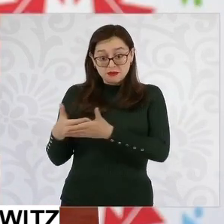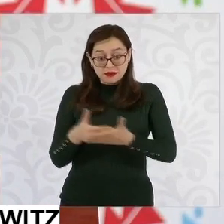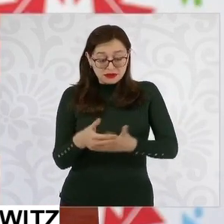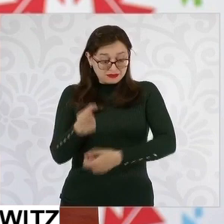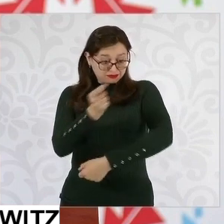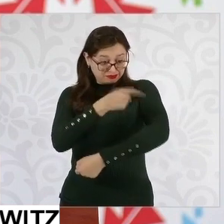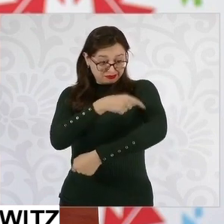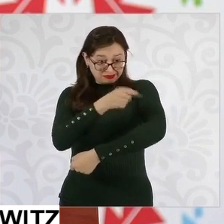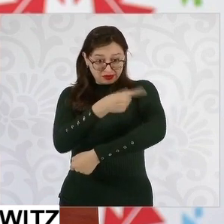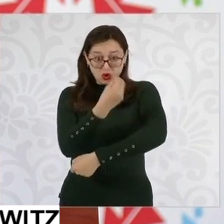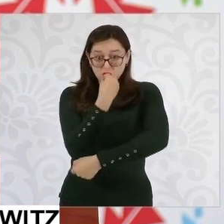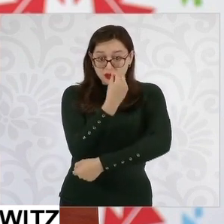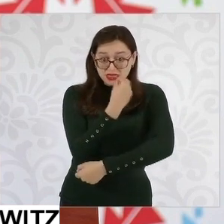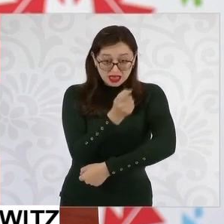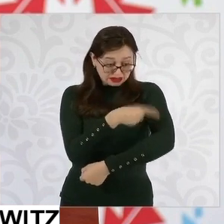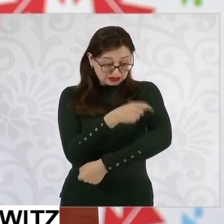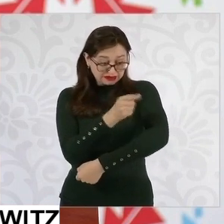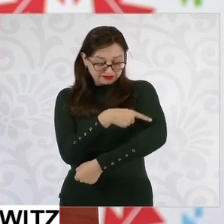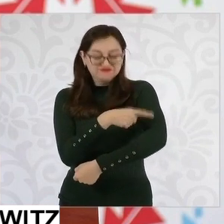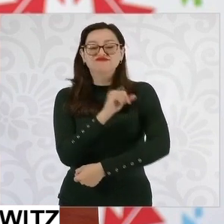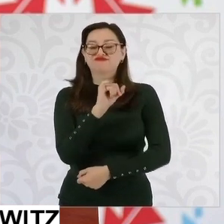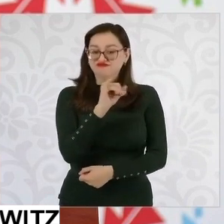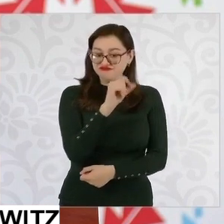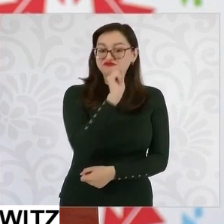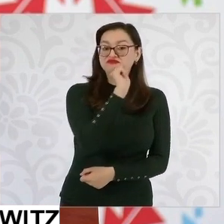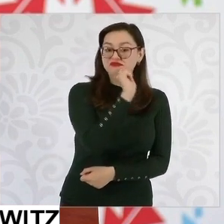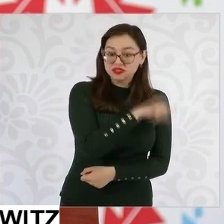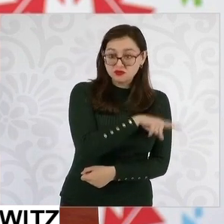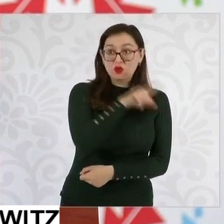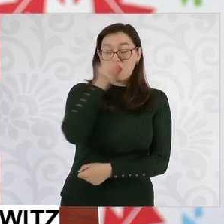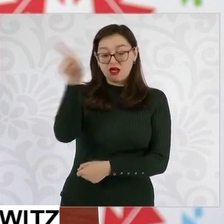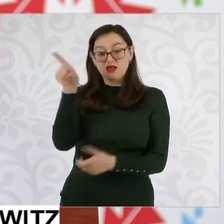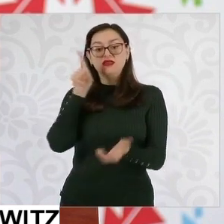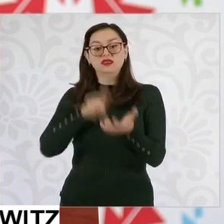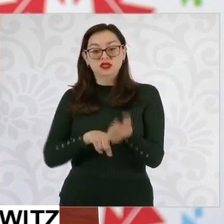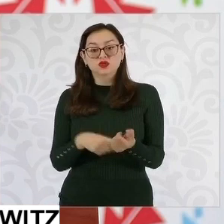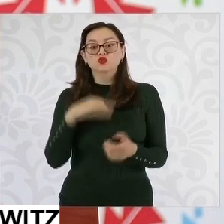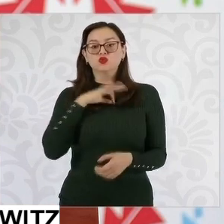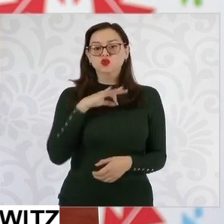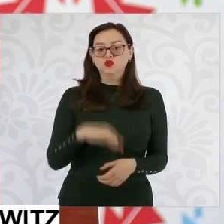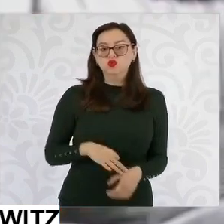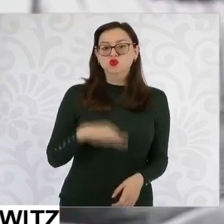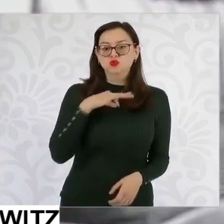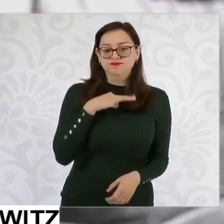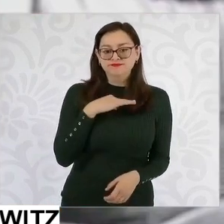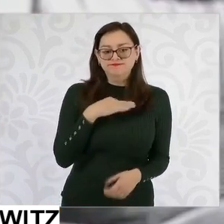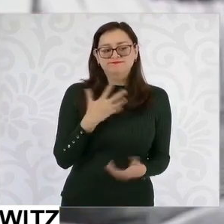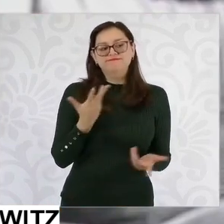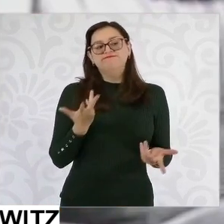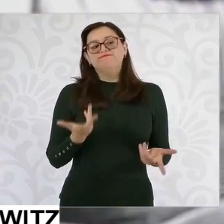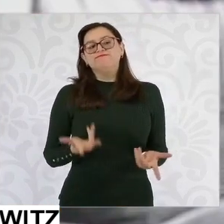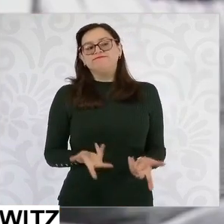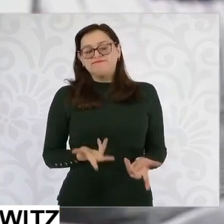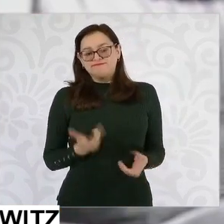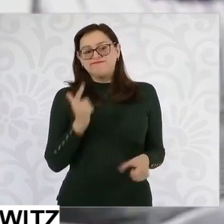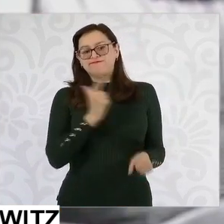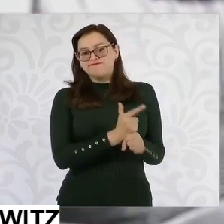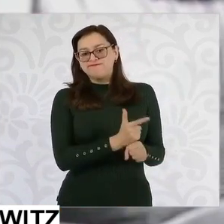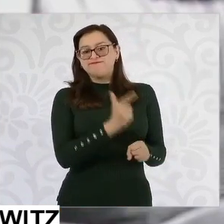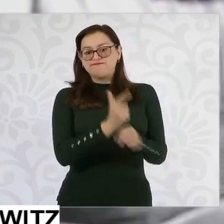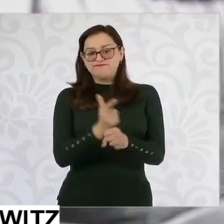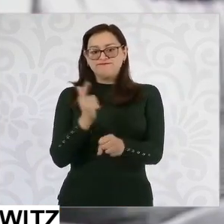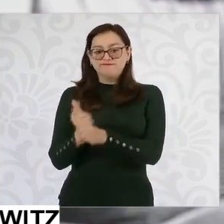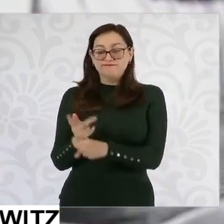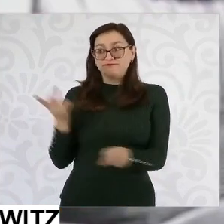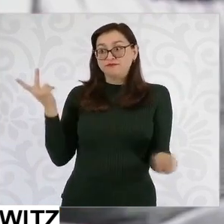misma y que vienen de la Central de Mezclas de Toluca. Este hallazgo refuerza la hipótesis de que en algún